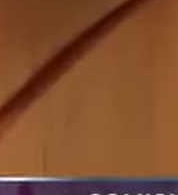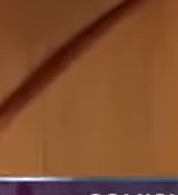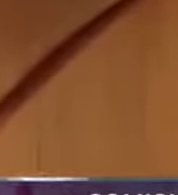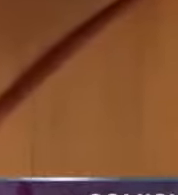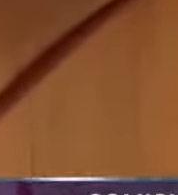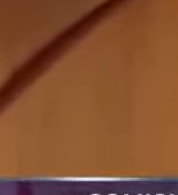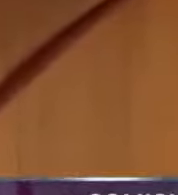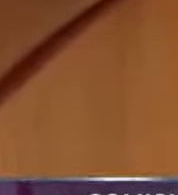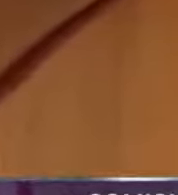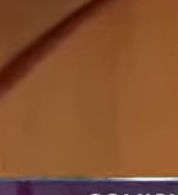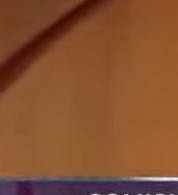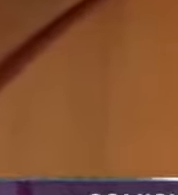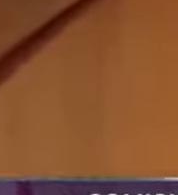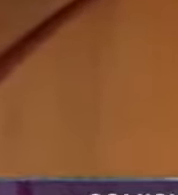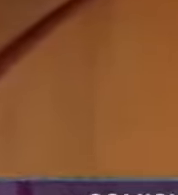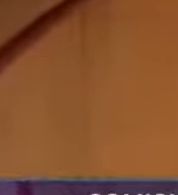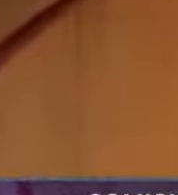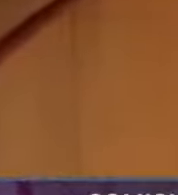de esta